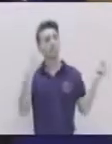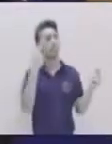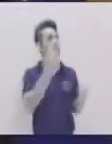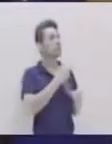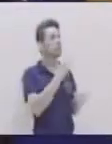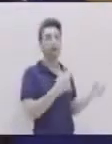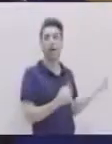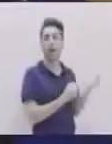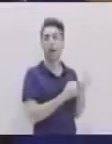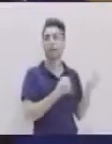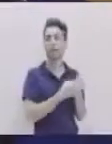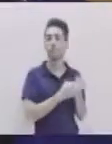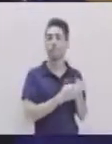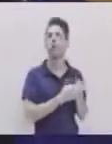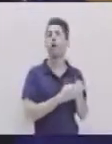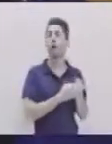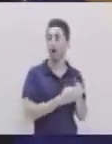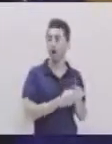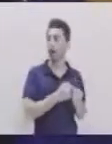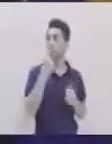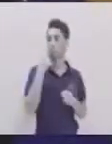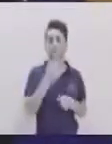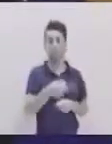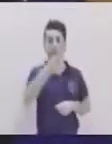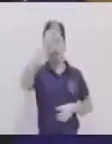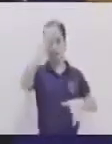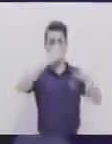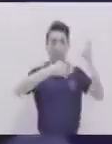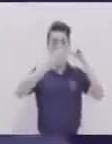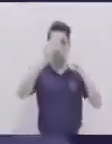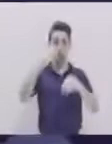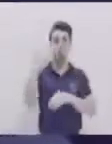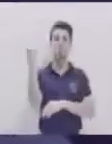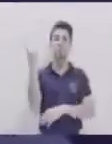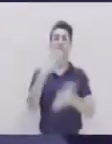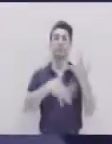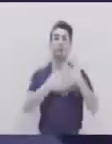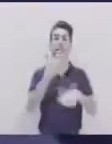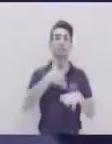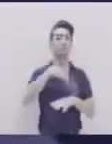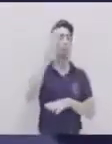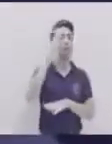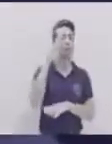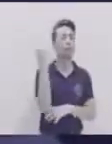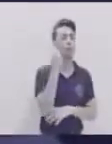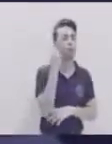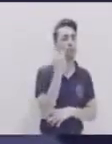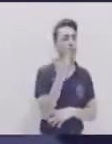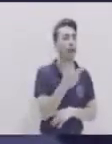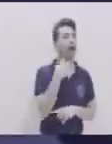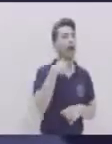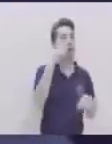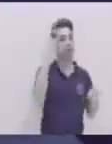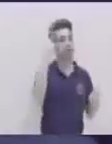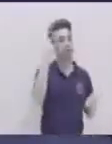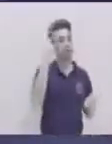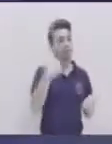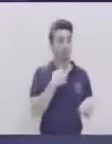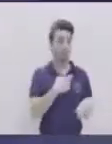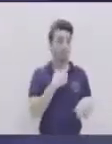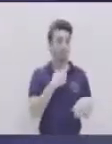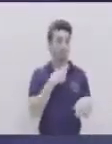Inmediatamente buscó apoyo y aprendió las señas más importantes porque sabía que a